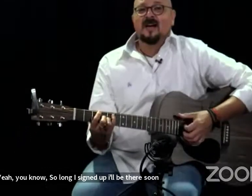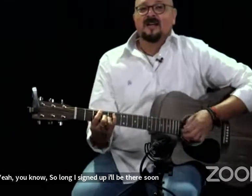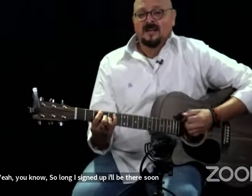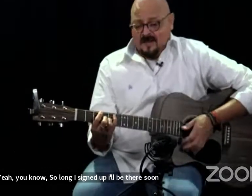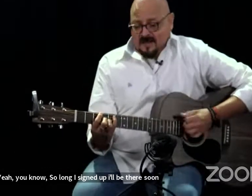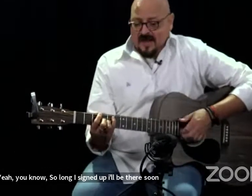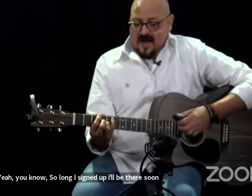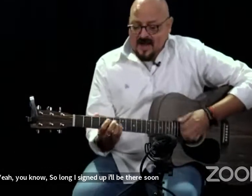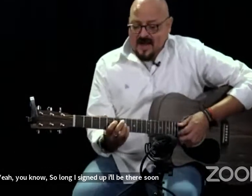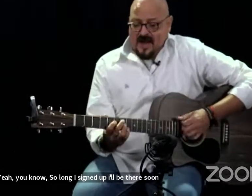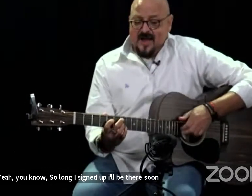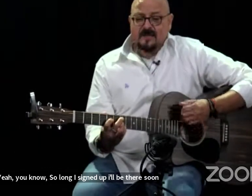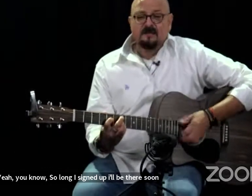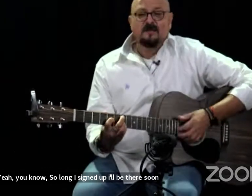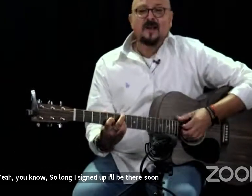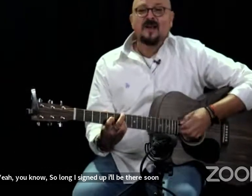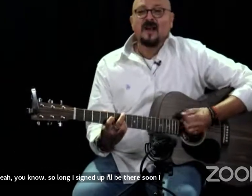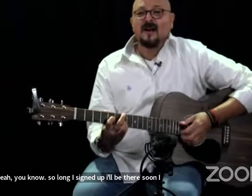fiesta. ¿Qué